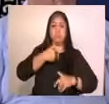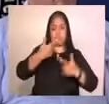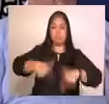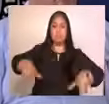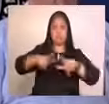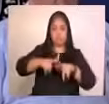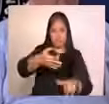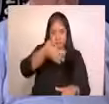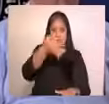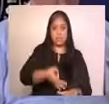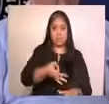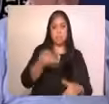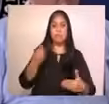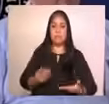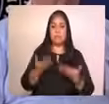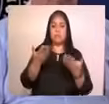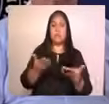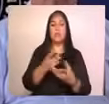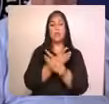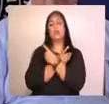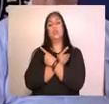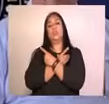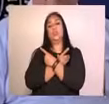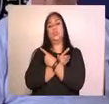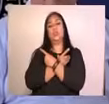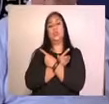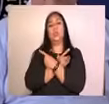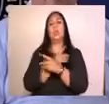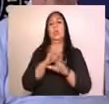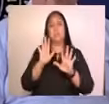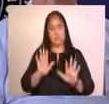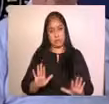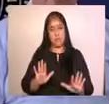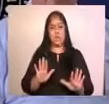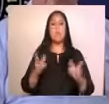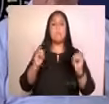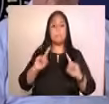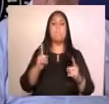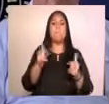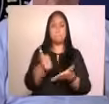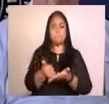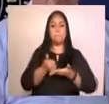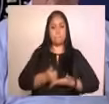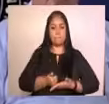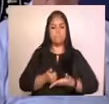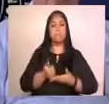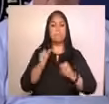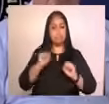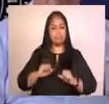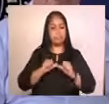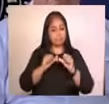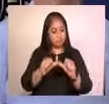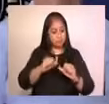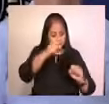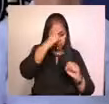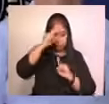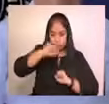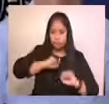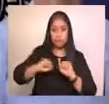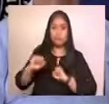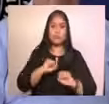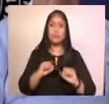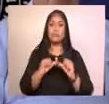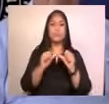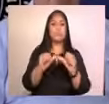dignos para ofrecer un descanso sobrio pero reparador, que les permita continuar haciendo su trabajo